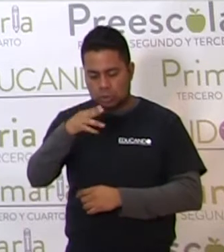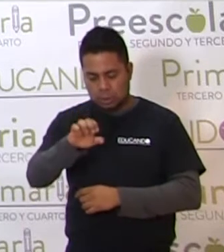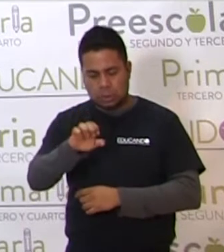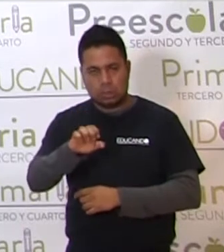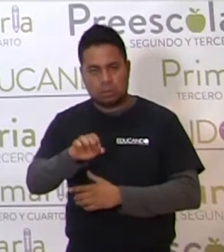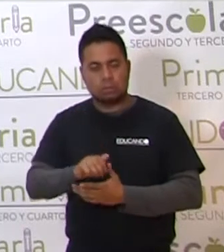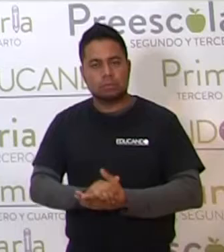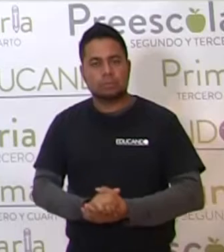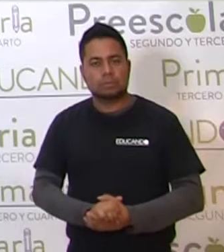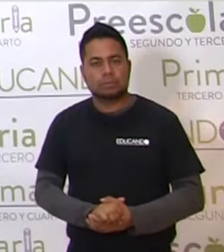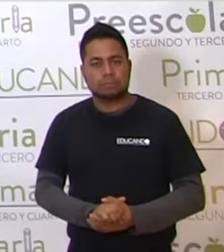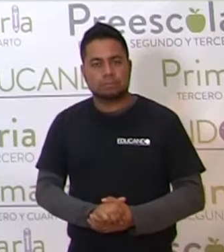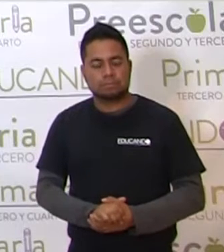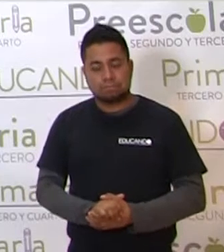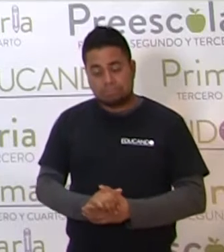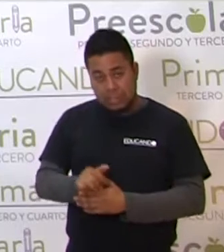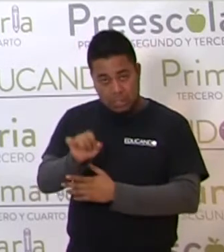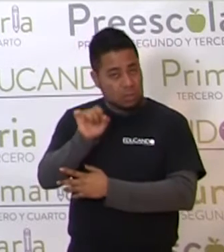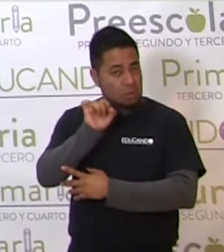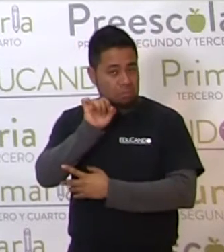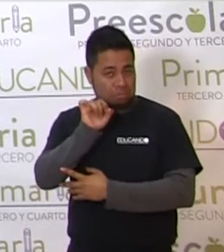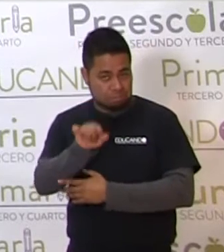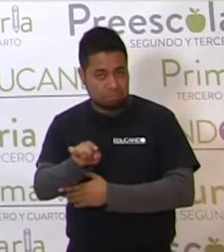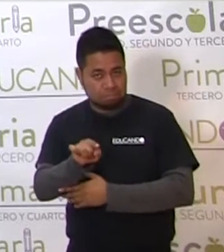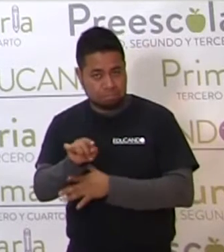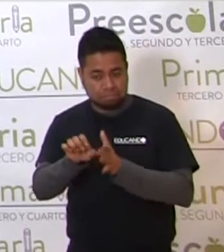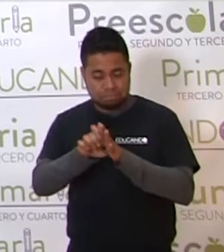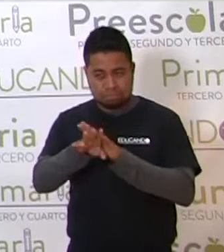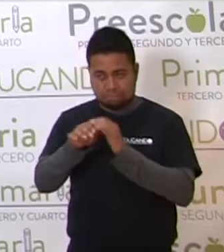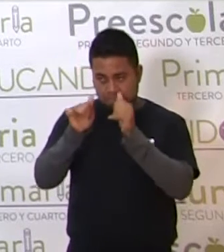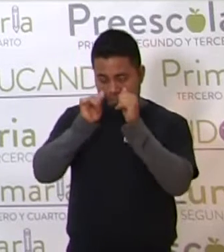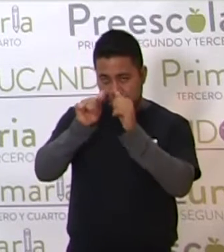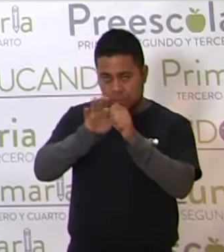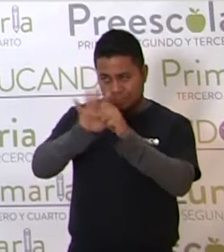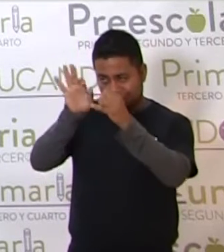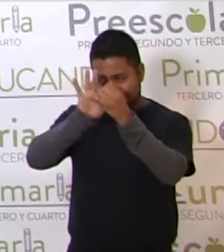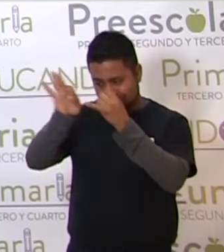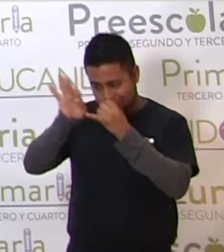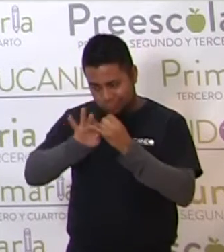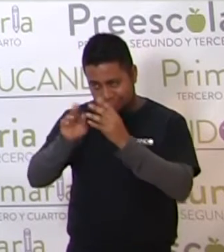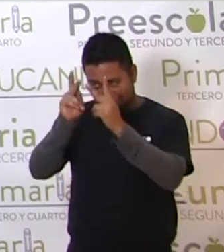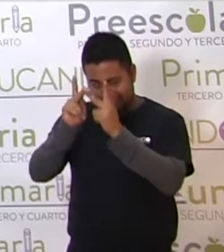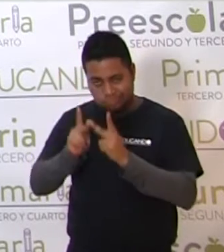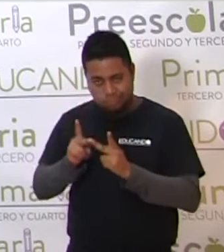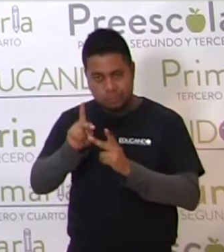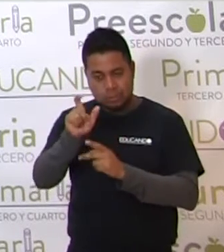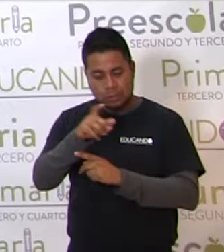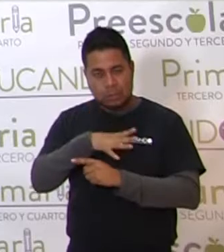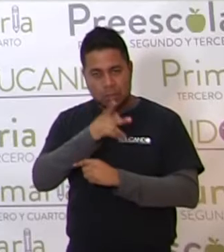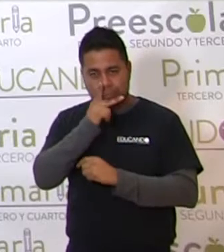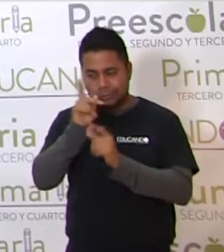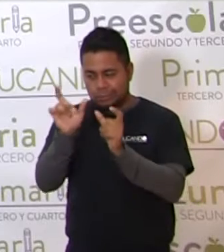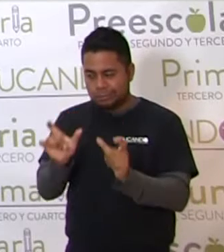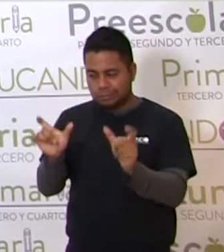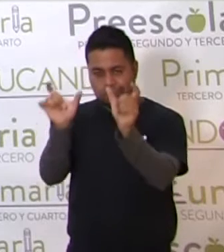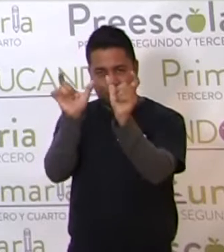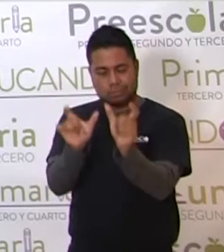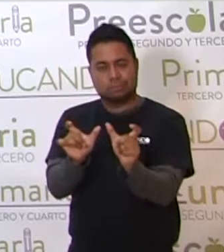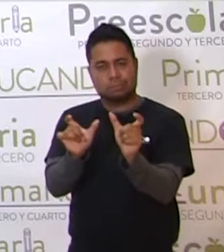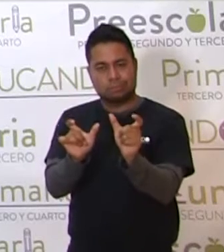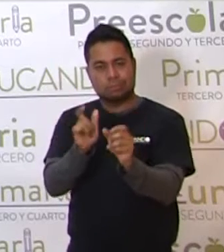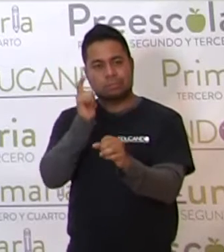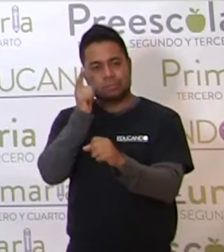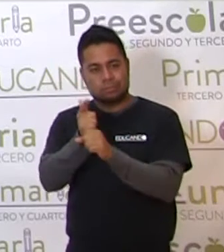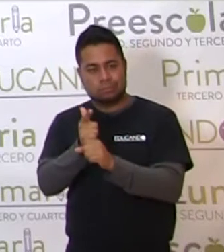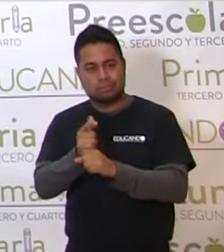coche y de igual forma Cuando tenemos estas dos palabras nos damos cuenta